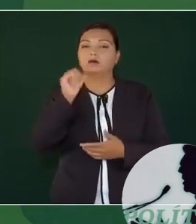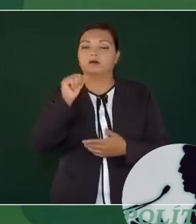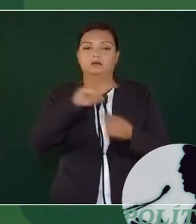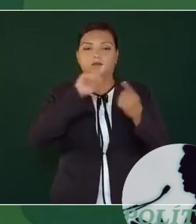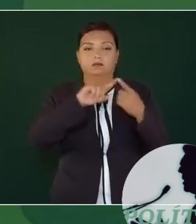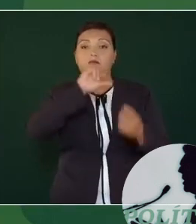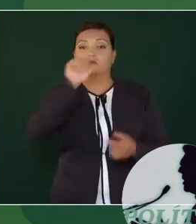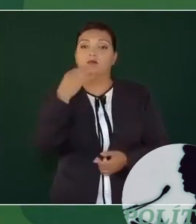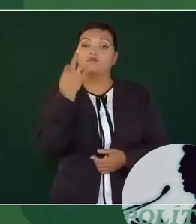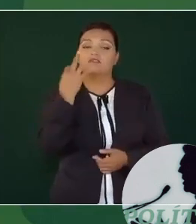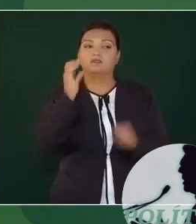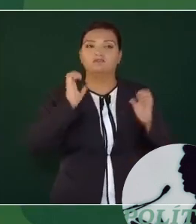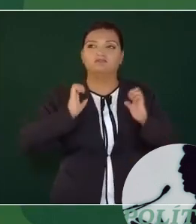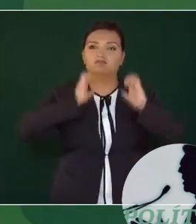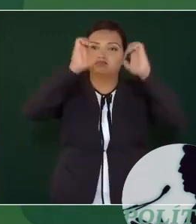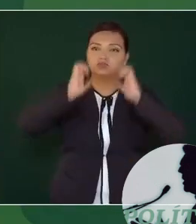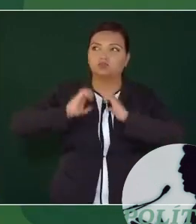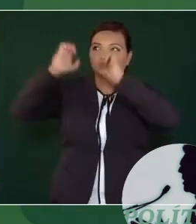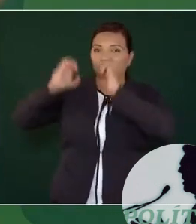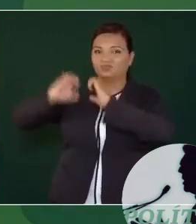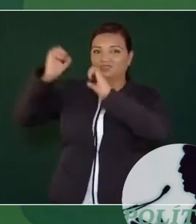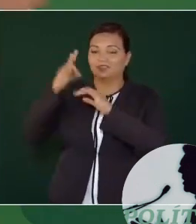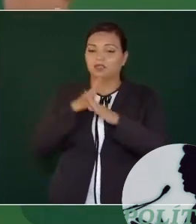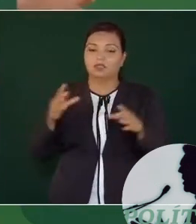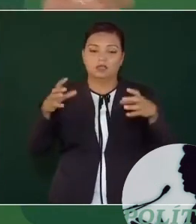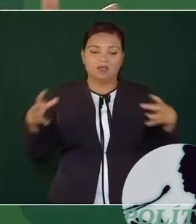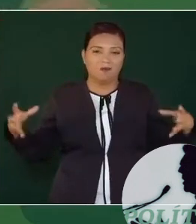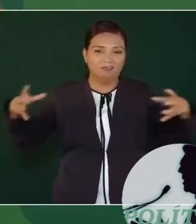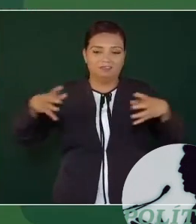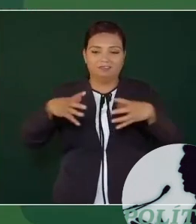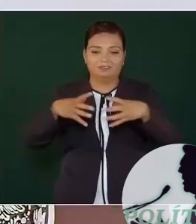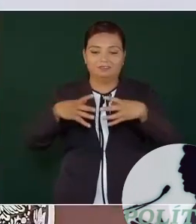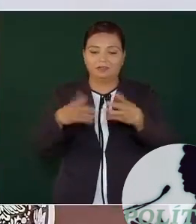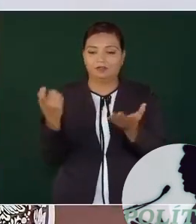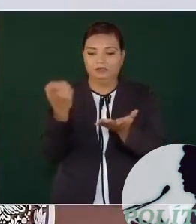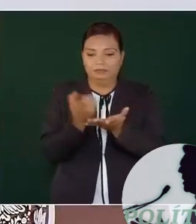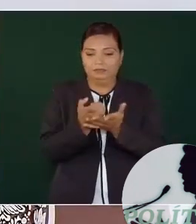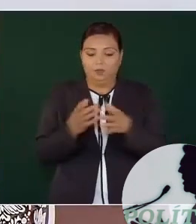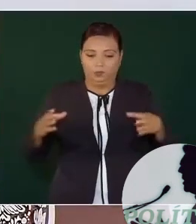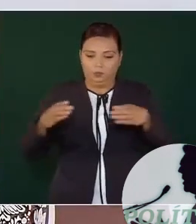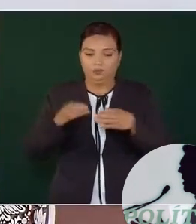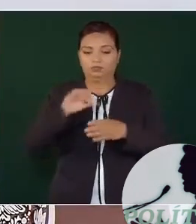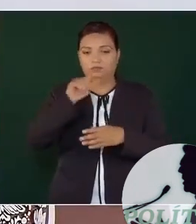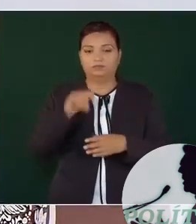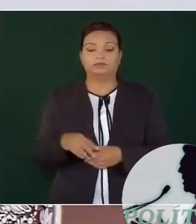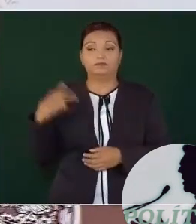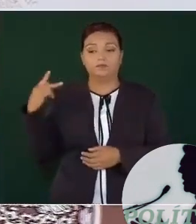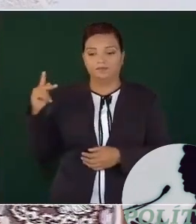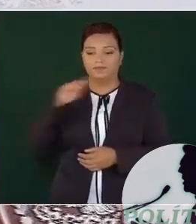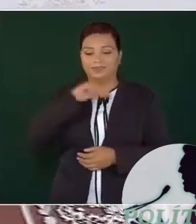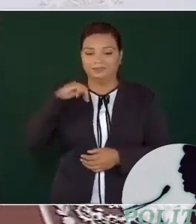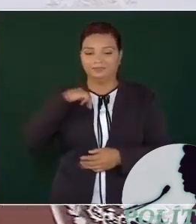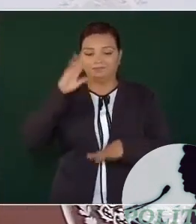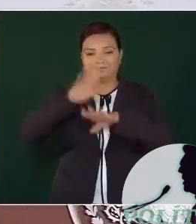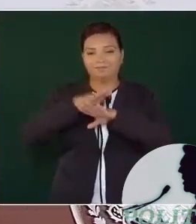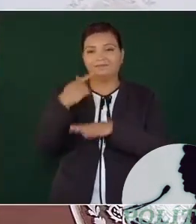tres edificios y juntaban pues una cantidad. Nosotros,